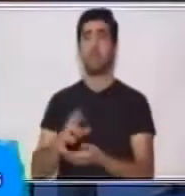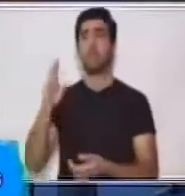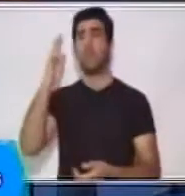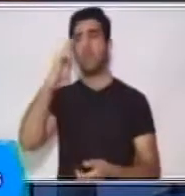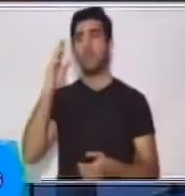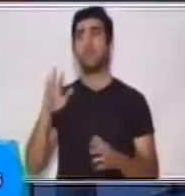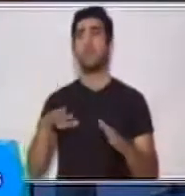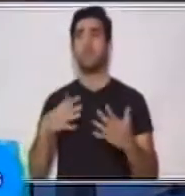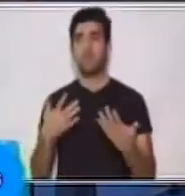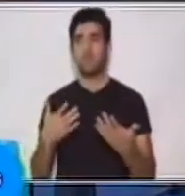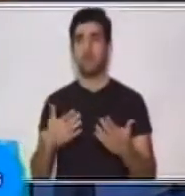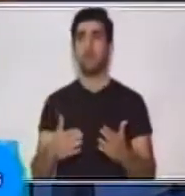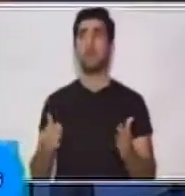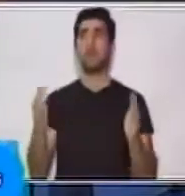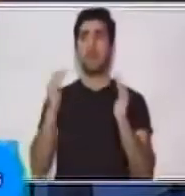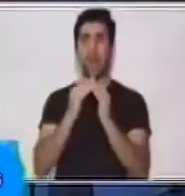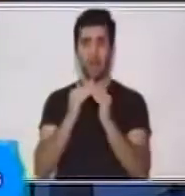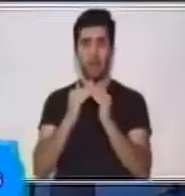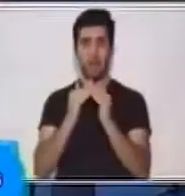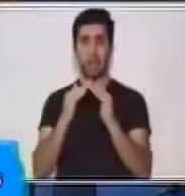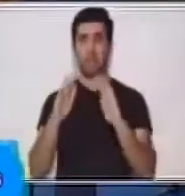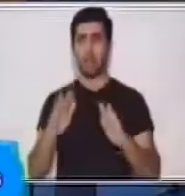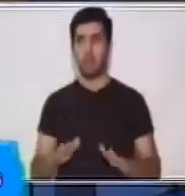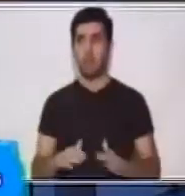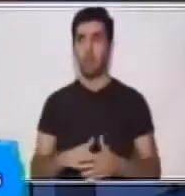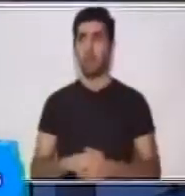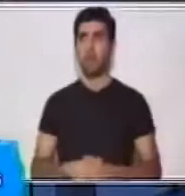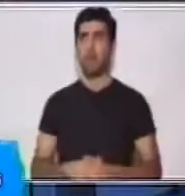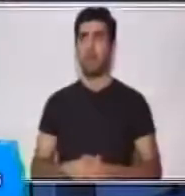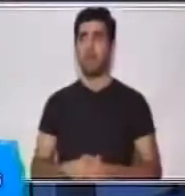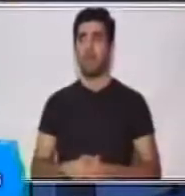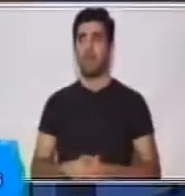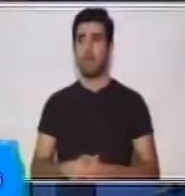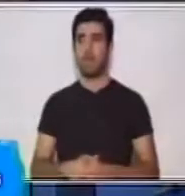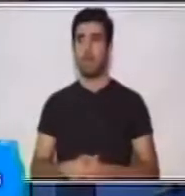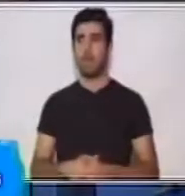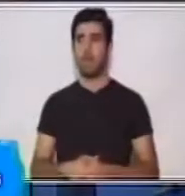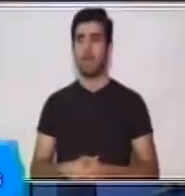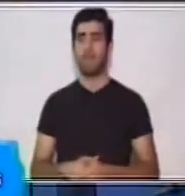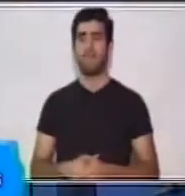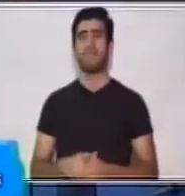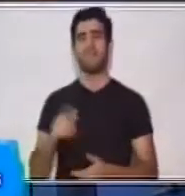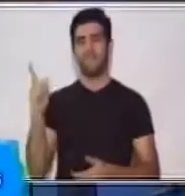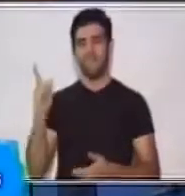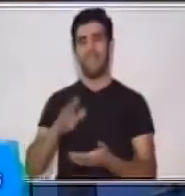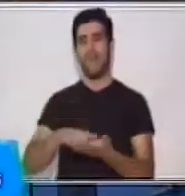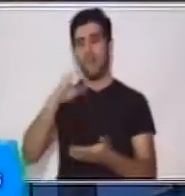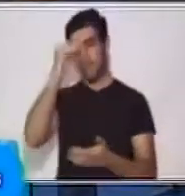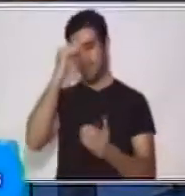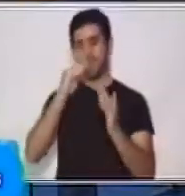recordarles que se queden en casa porque yo aprendo en casa.